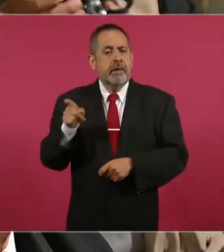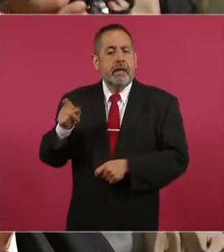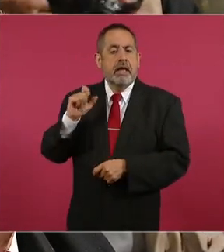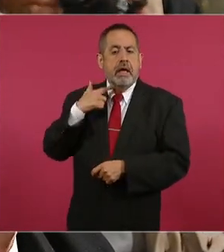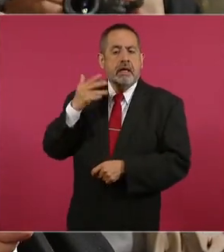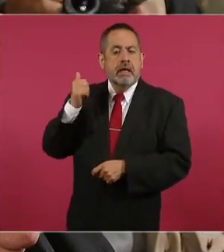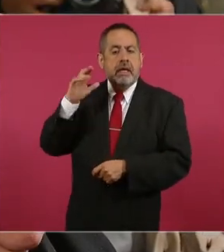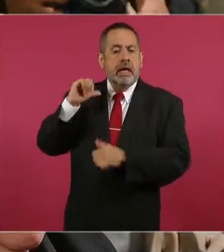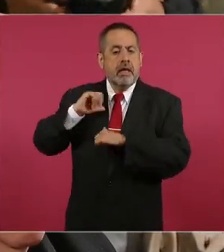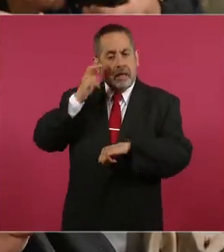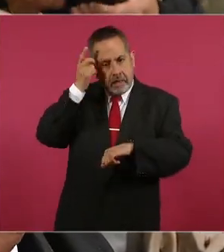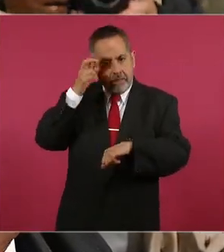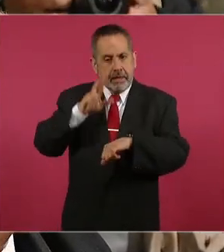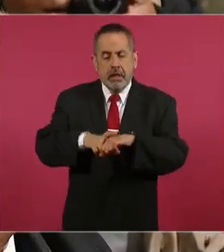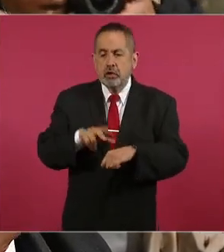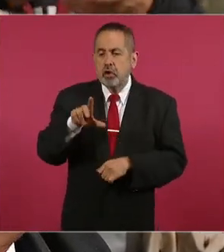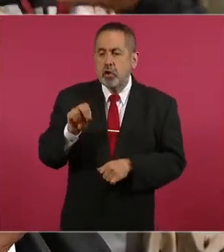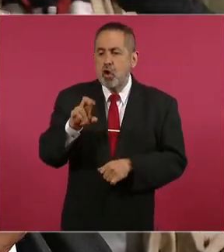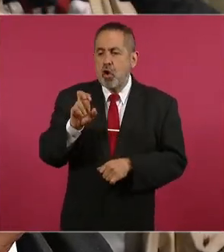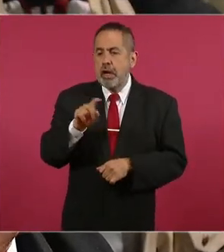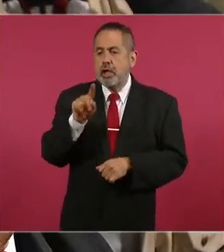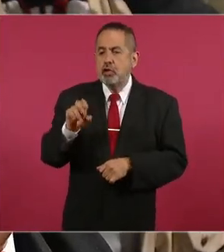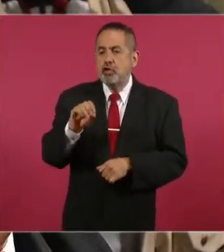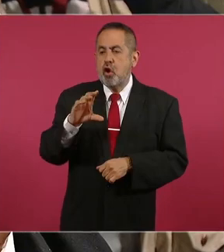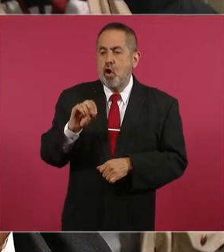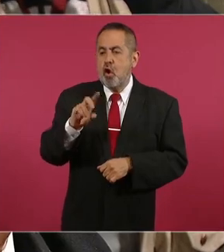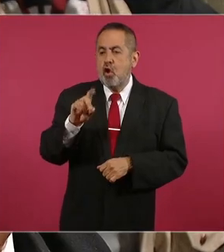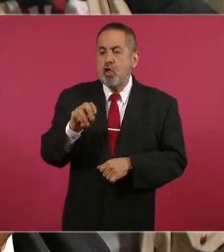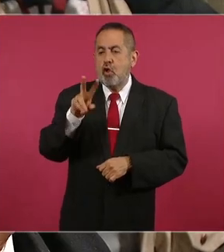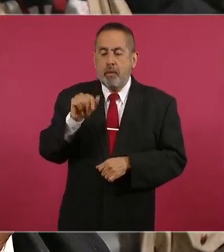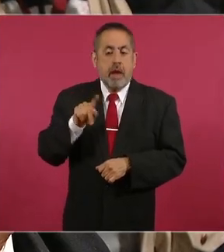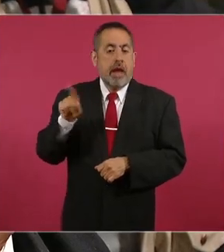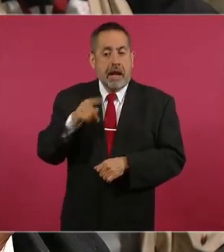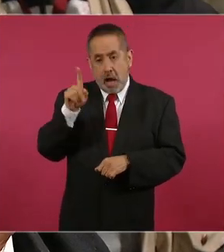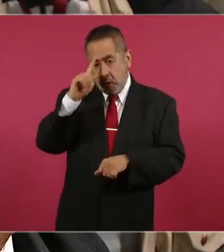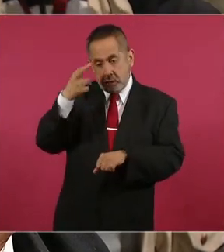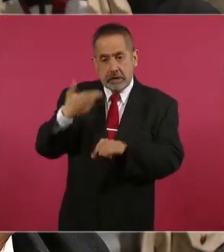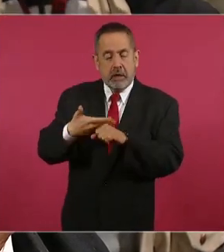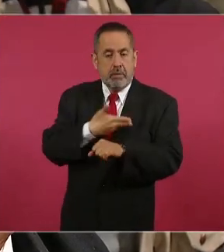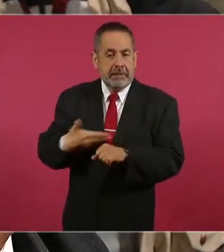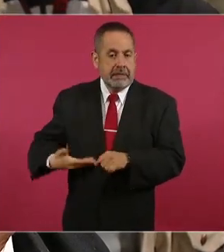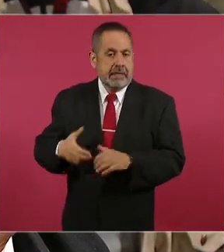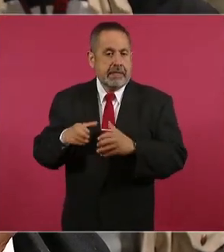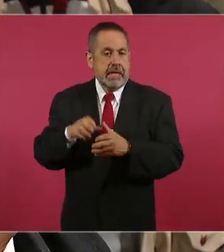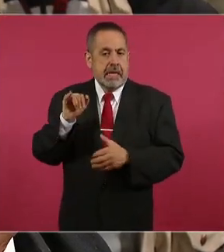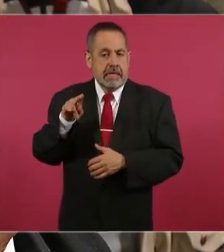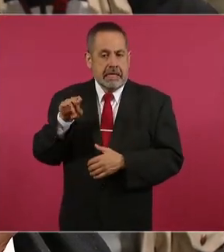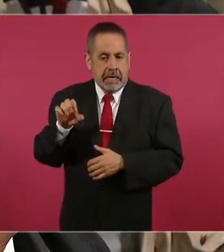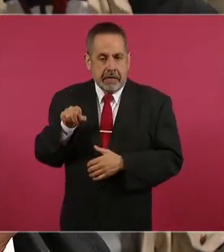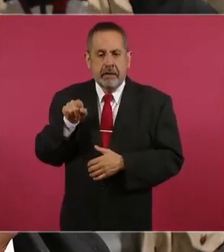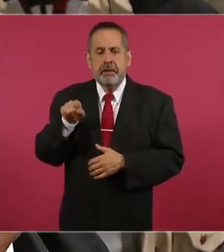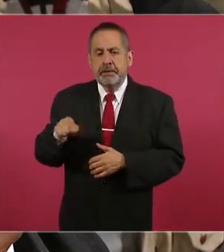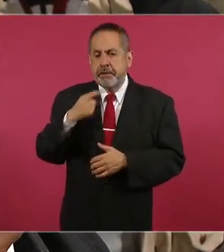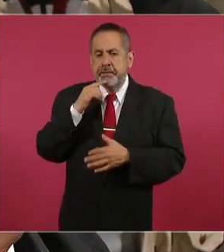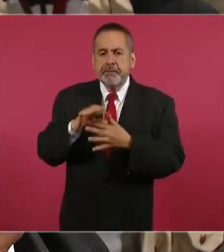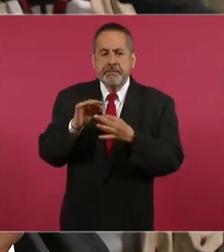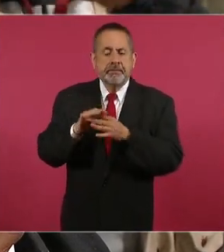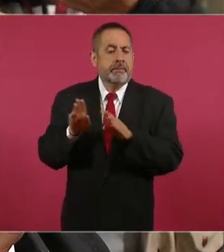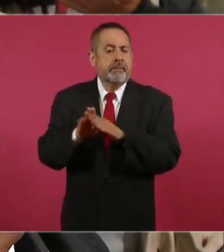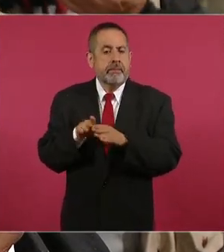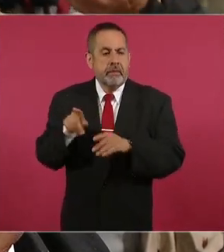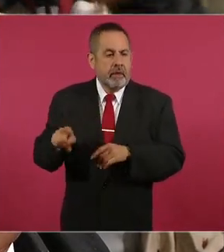pues estaba al frente de esta institución como consejero presidente del INE. Y se dio bajo el argumento de que